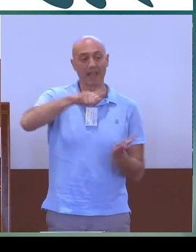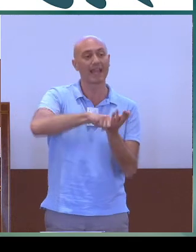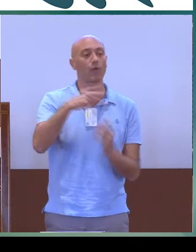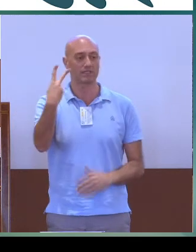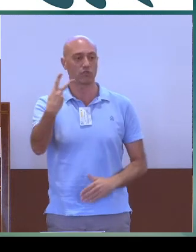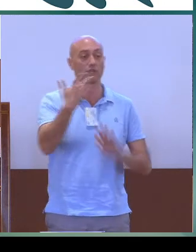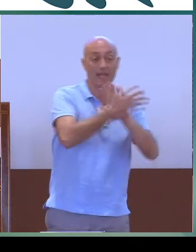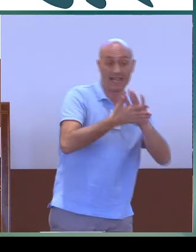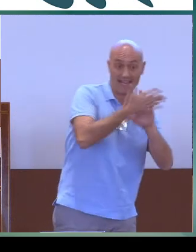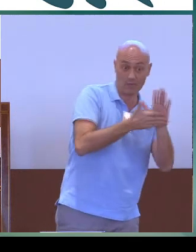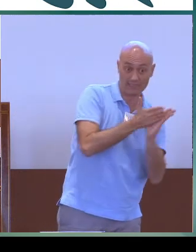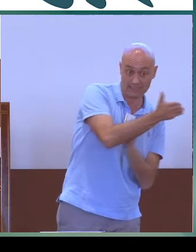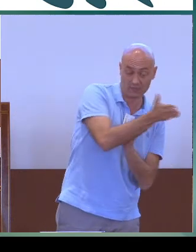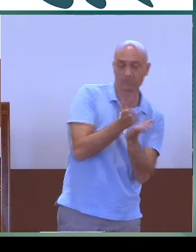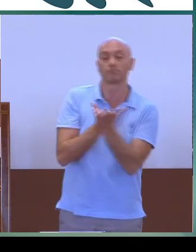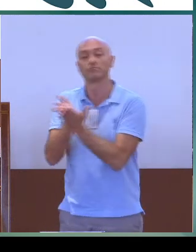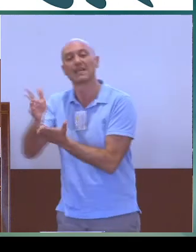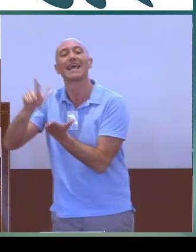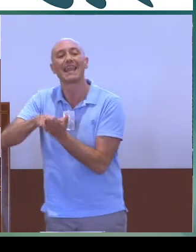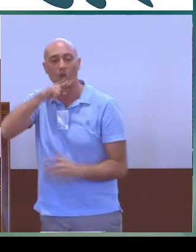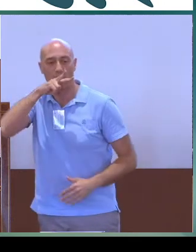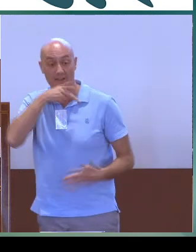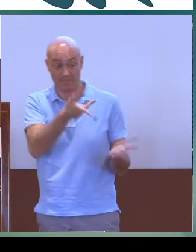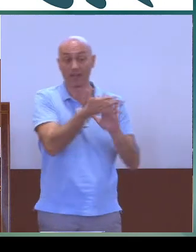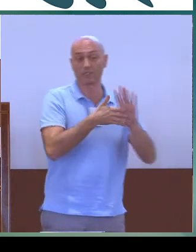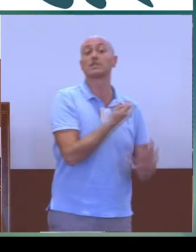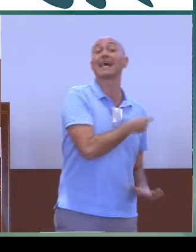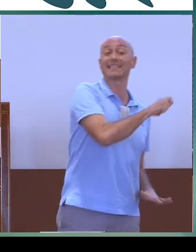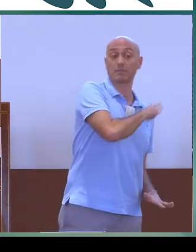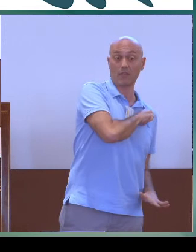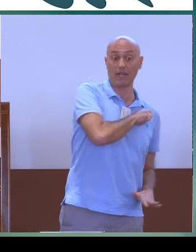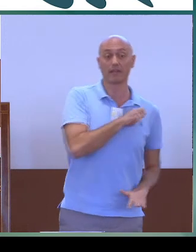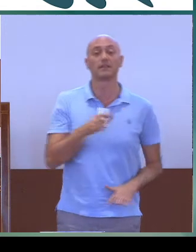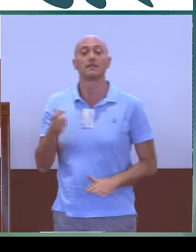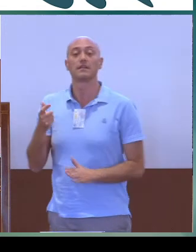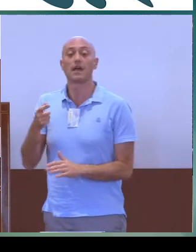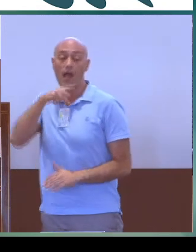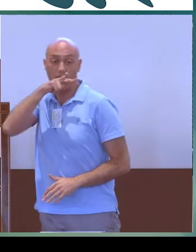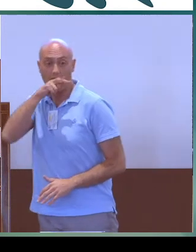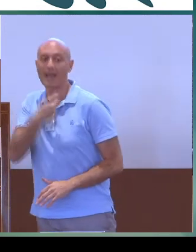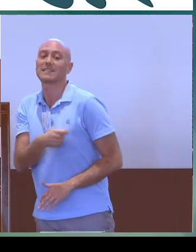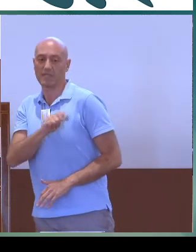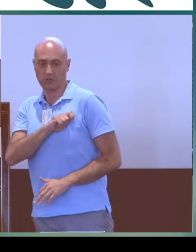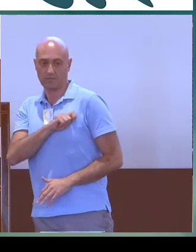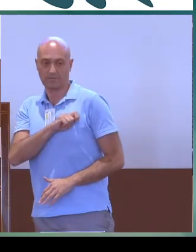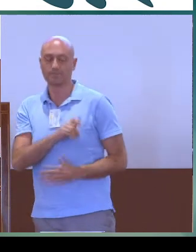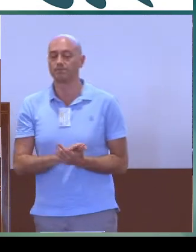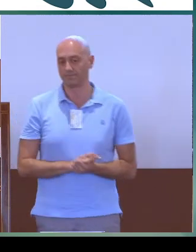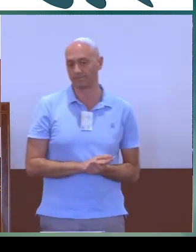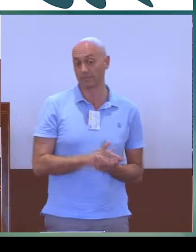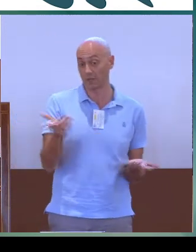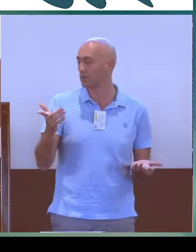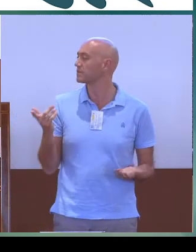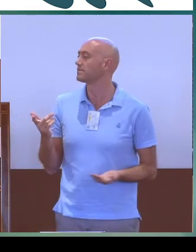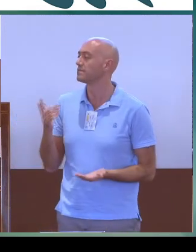en bilingües bimodales, que son oyentes, cuando escuchan palabras en castellano. En este